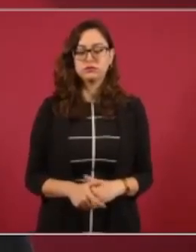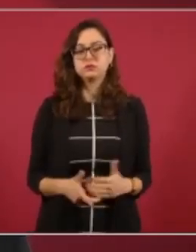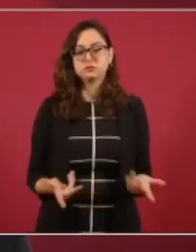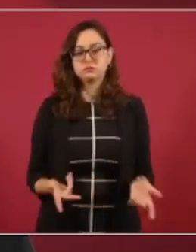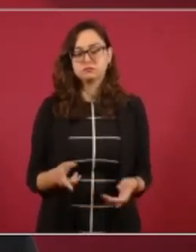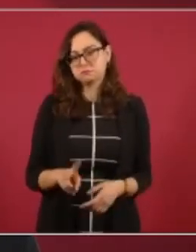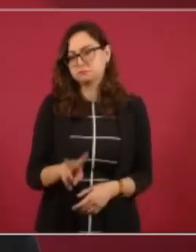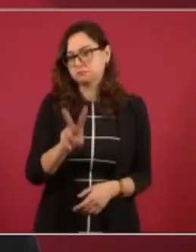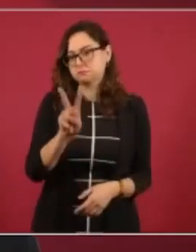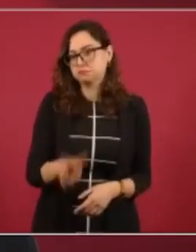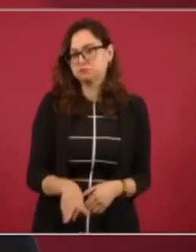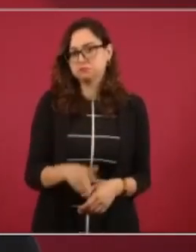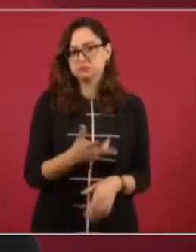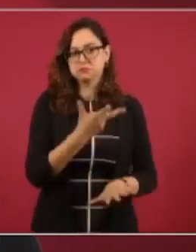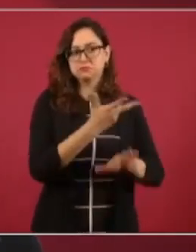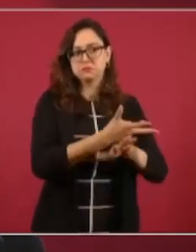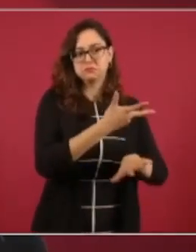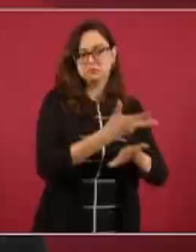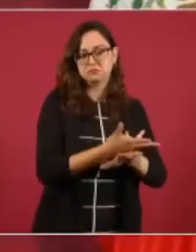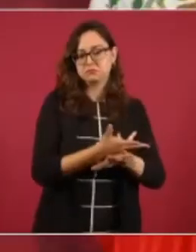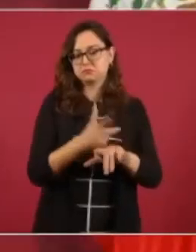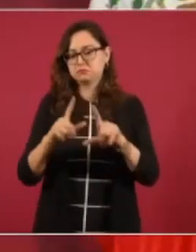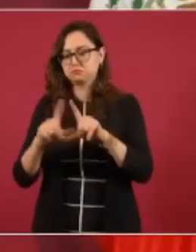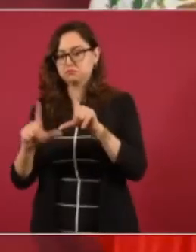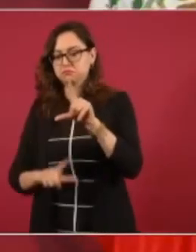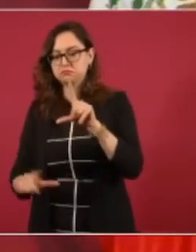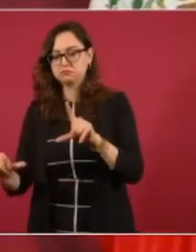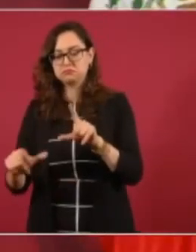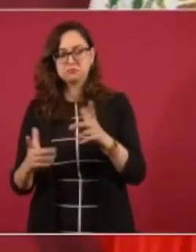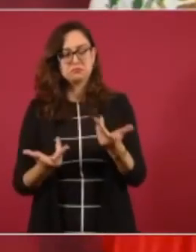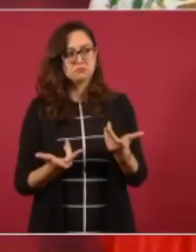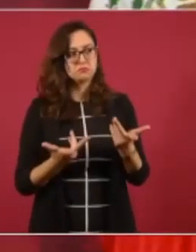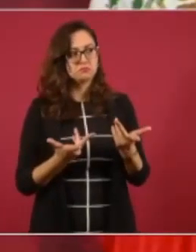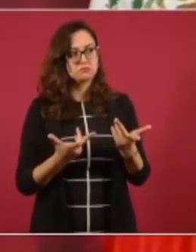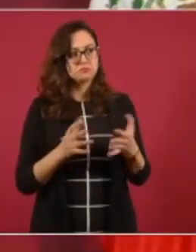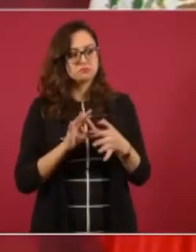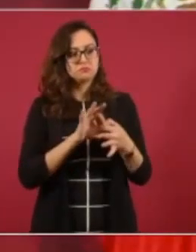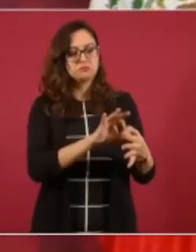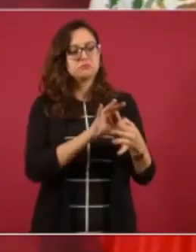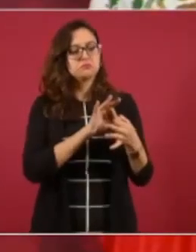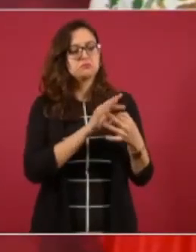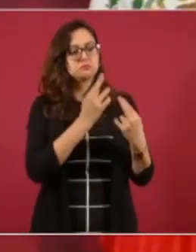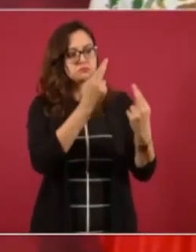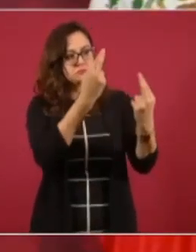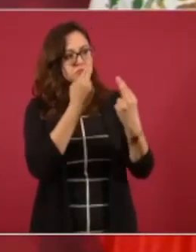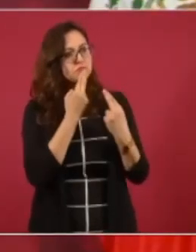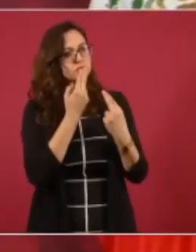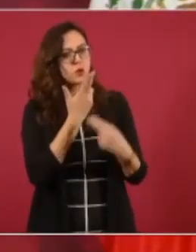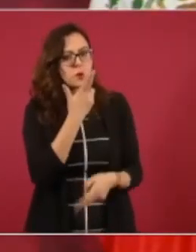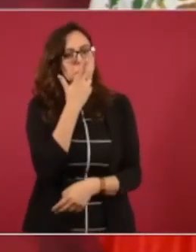estimamos la actitud respetuosa del presidente Biden,